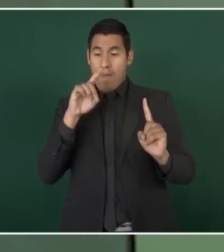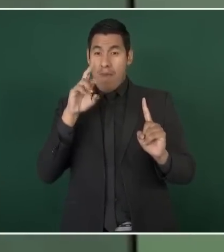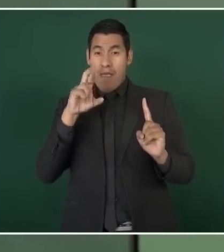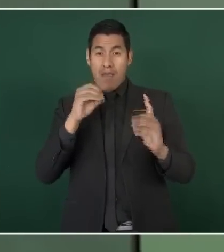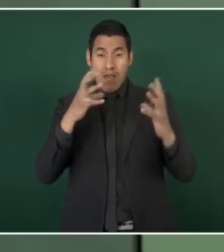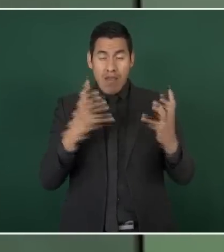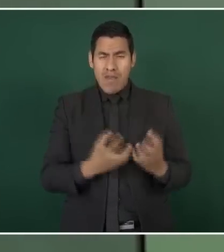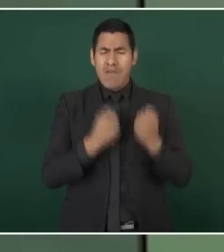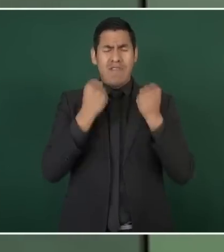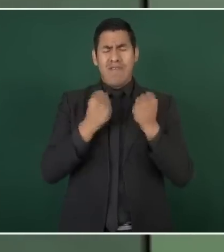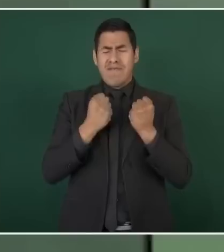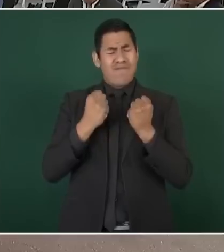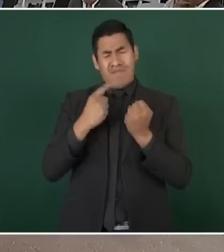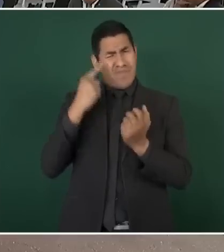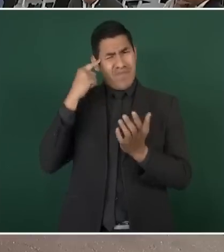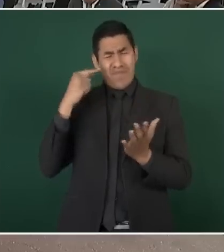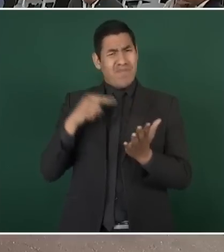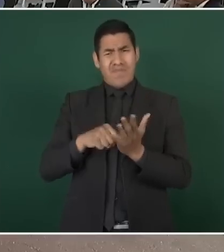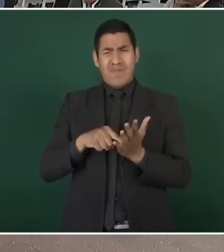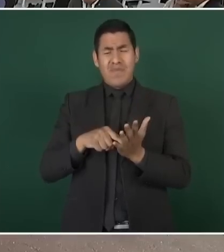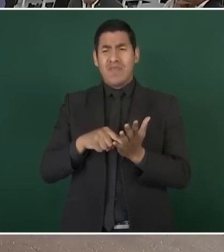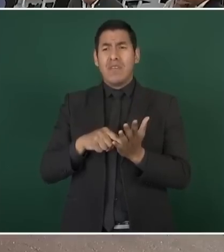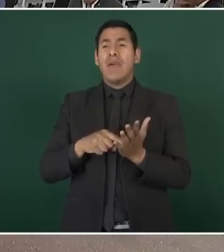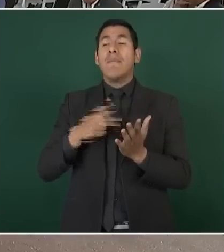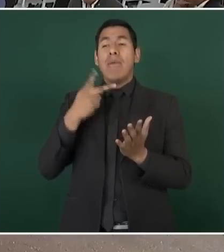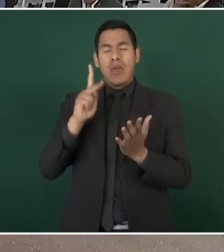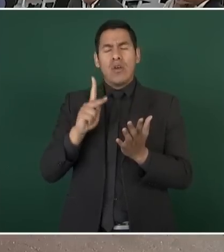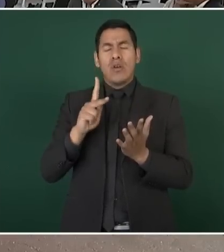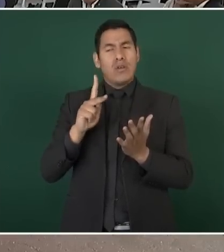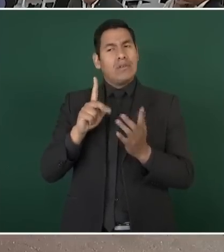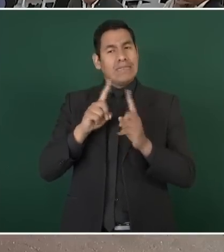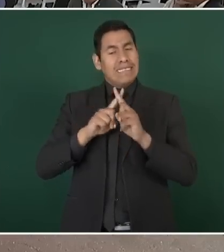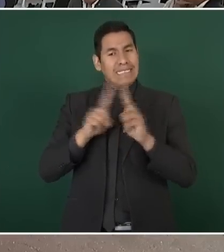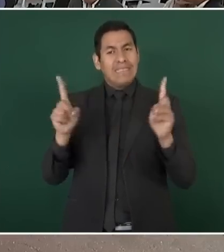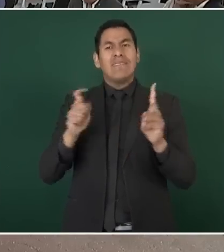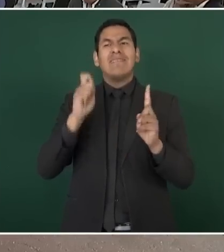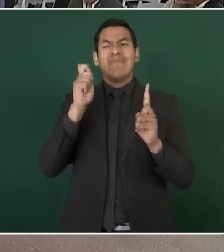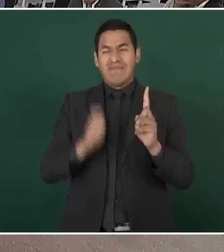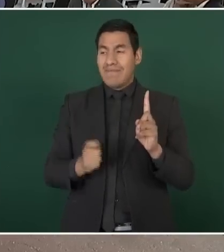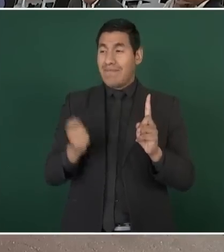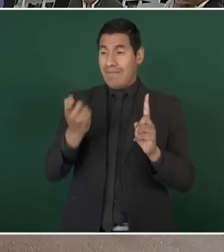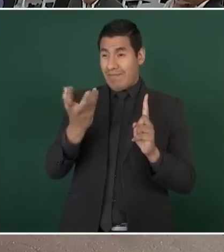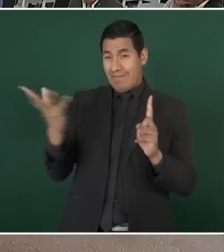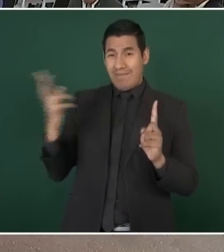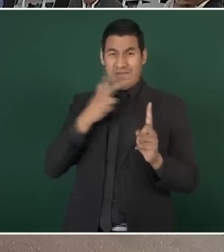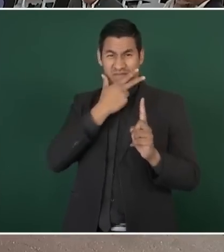Lo que el pueblo no consentirá es que nos fusilen.